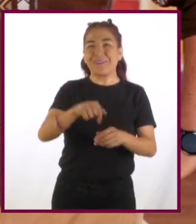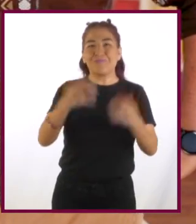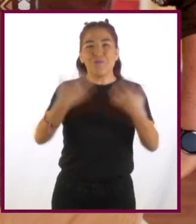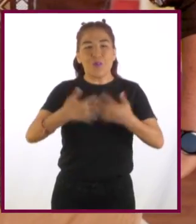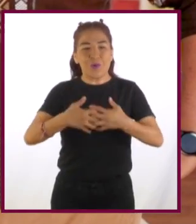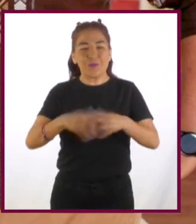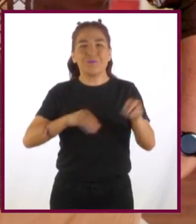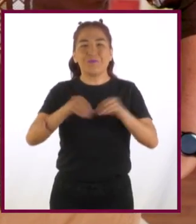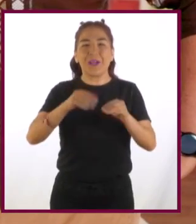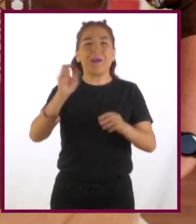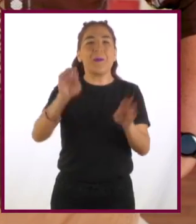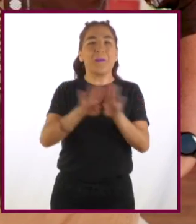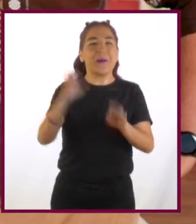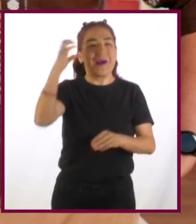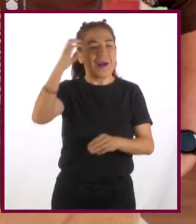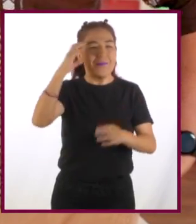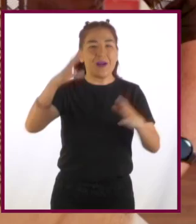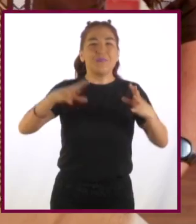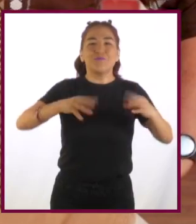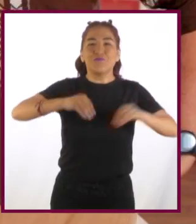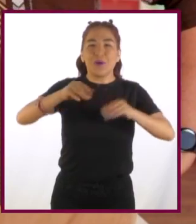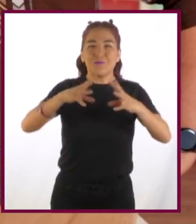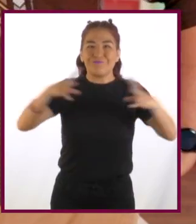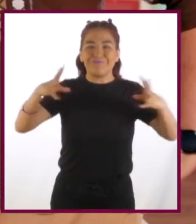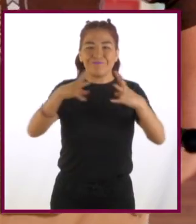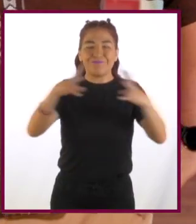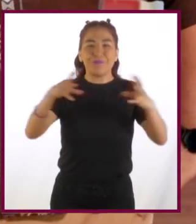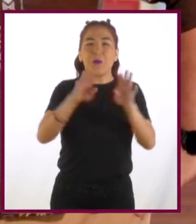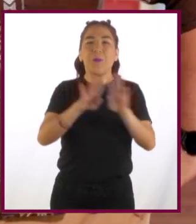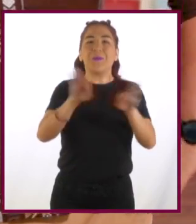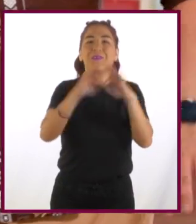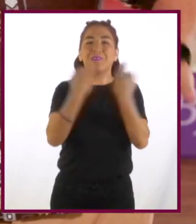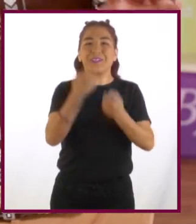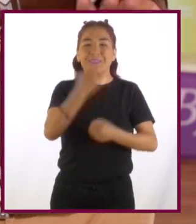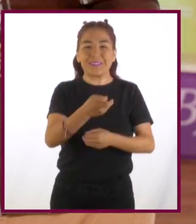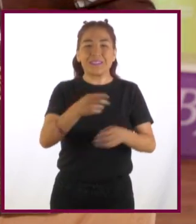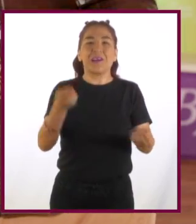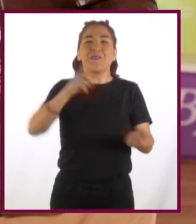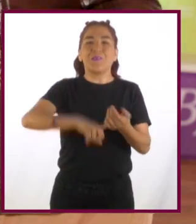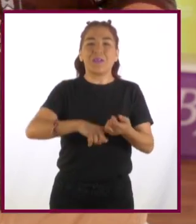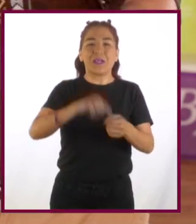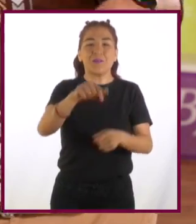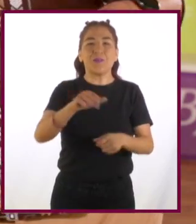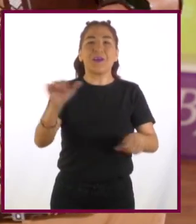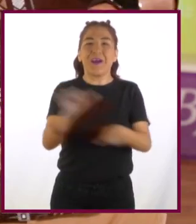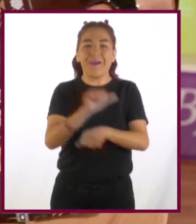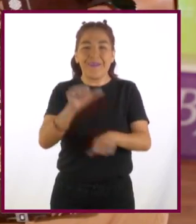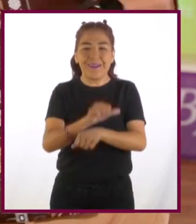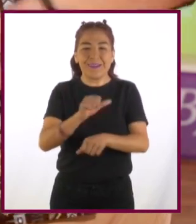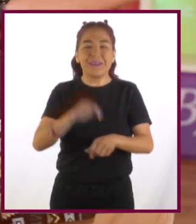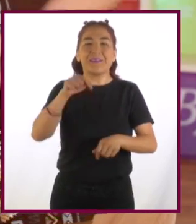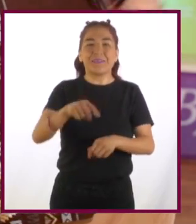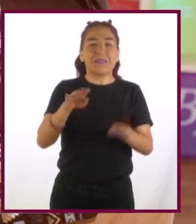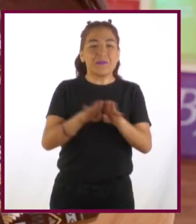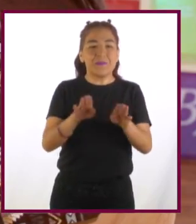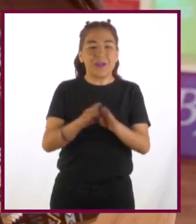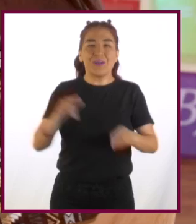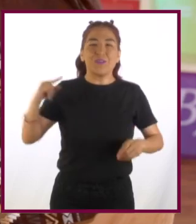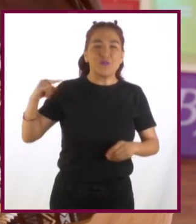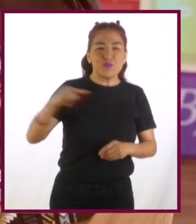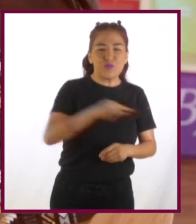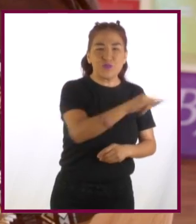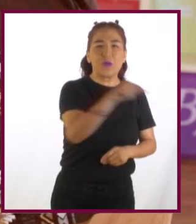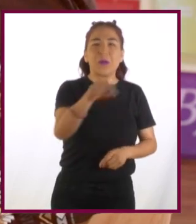que funcione con una cama elástica. Bueno, mientras no sea el motor de un coche, tú estás dando de brincos bien a gusto, el coche ya